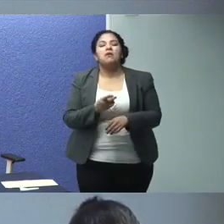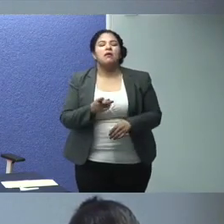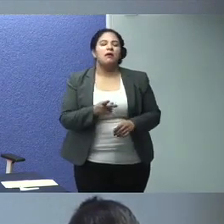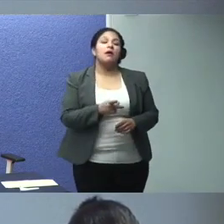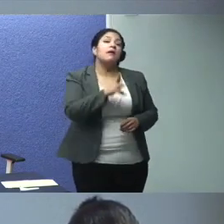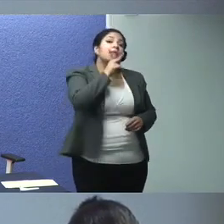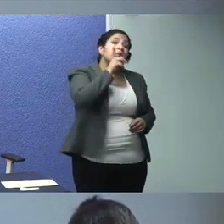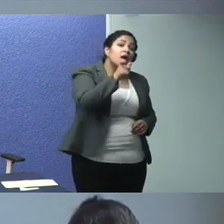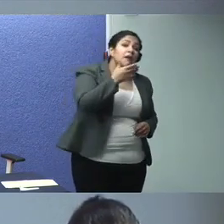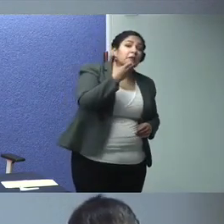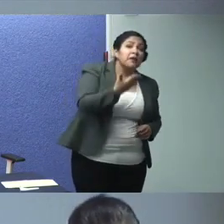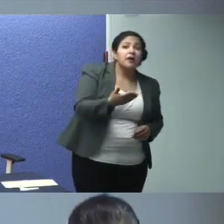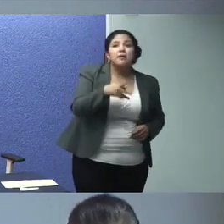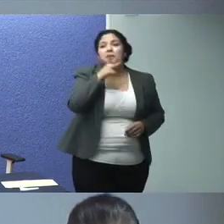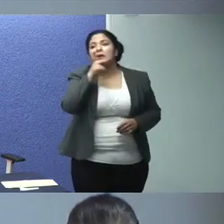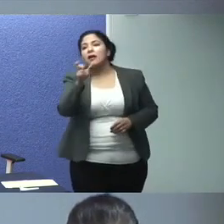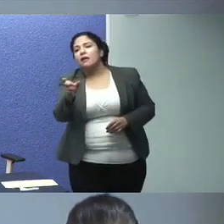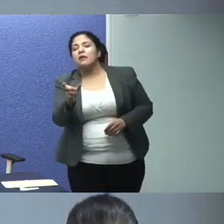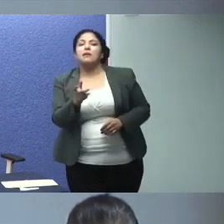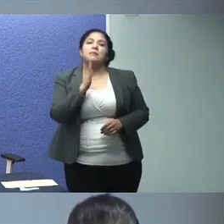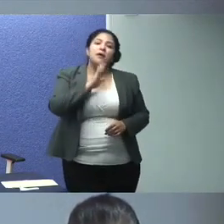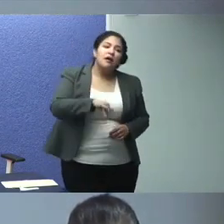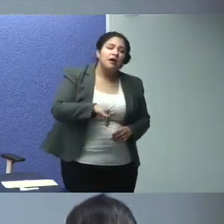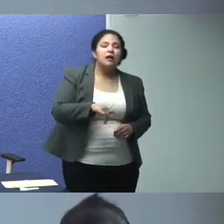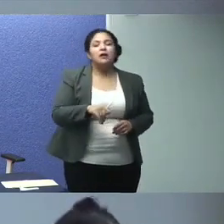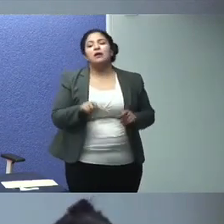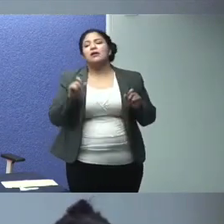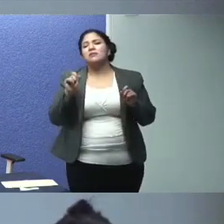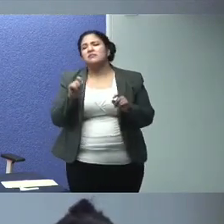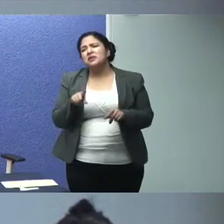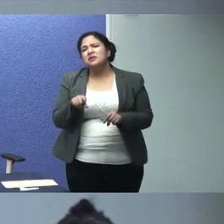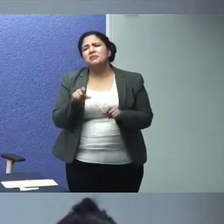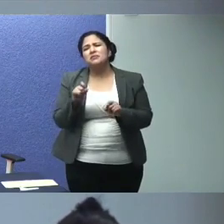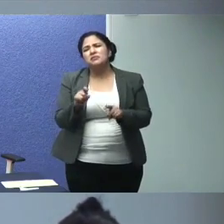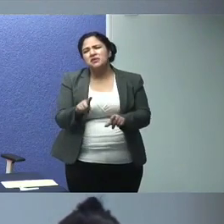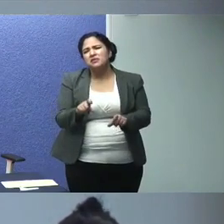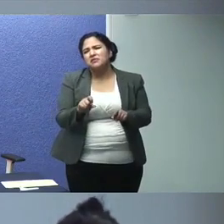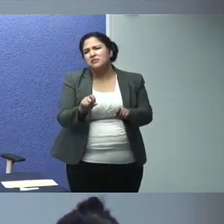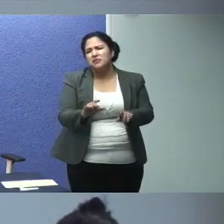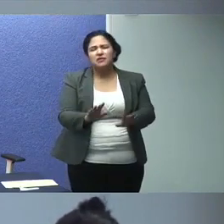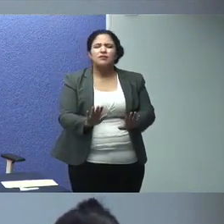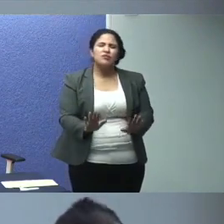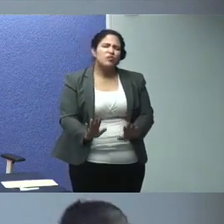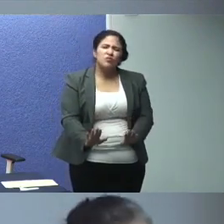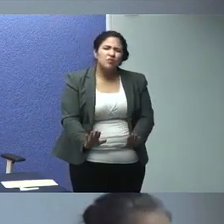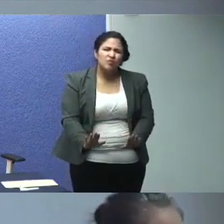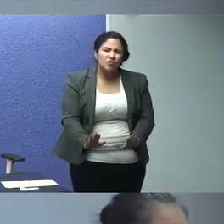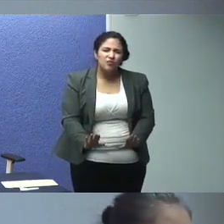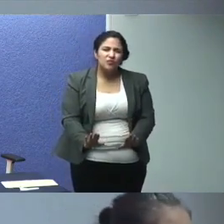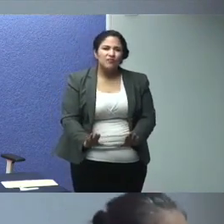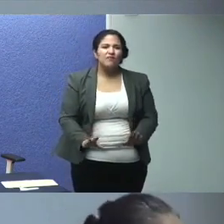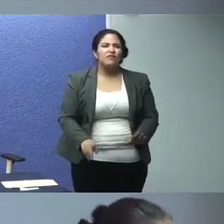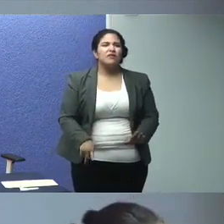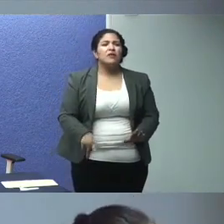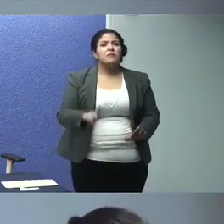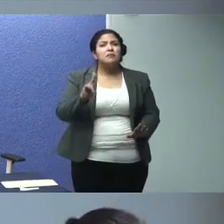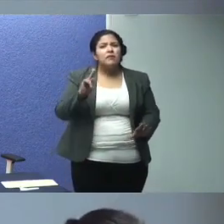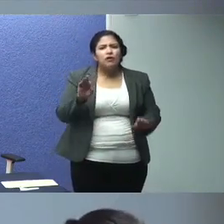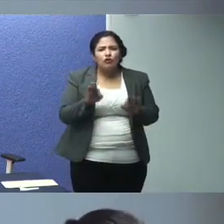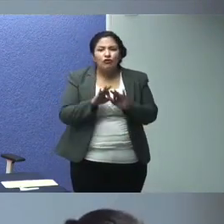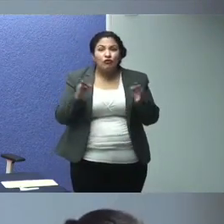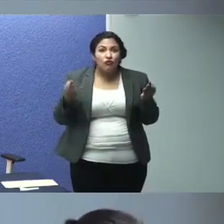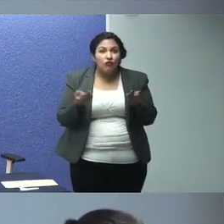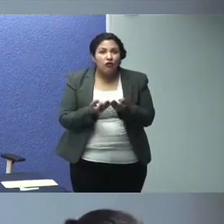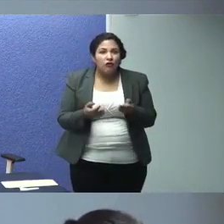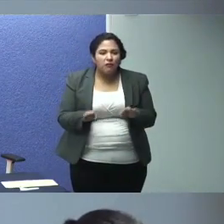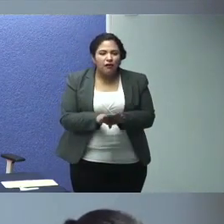Y justo de las cosas que tú decías, Enrique, era simplemente políticamente correcto, pero la estructura económica